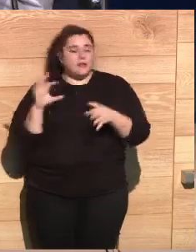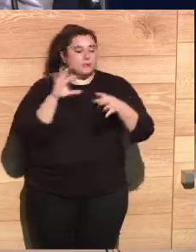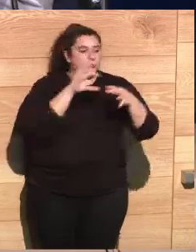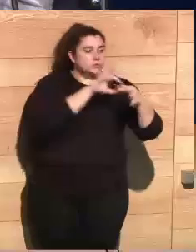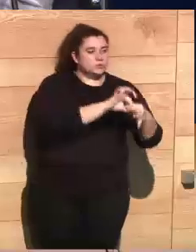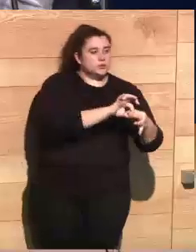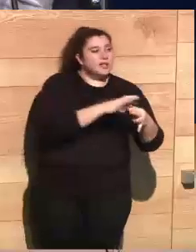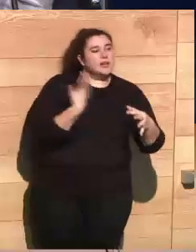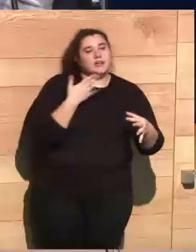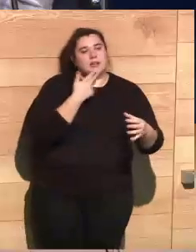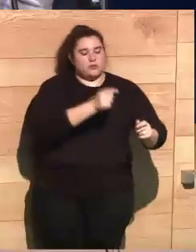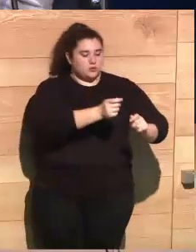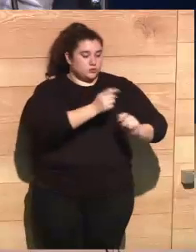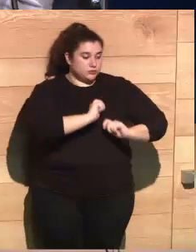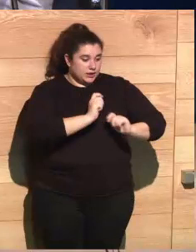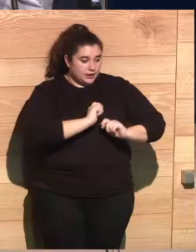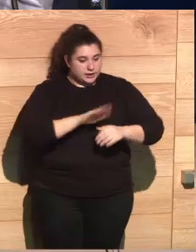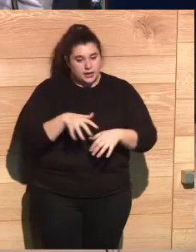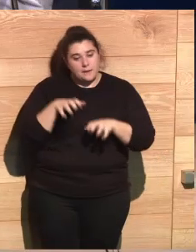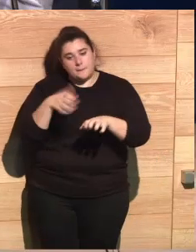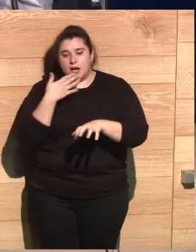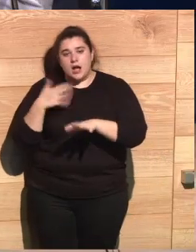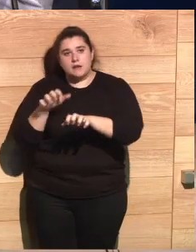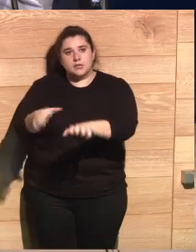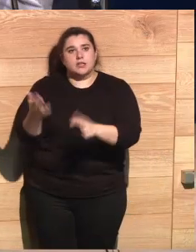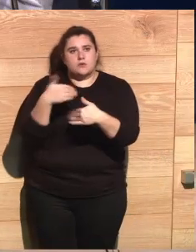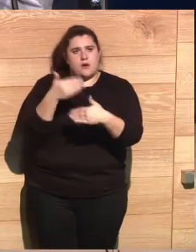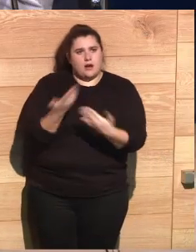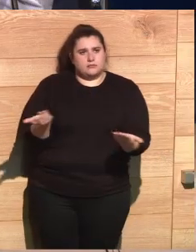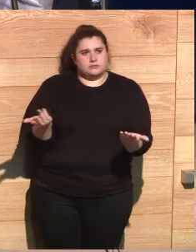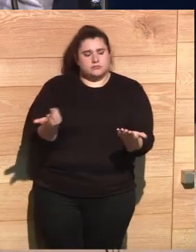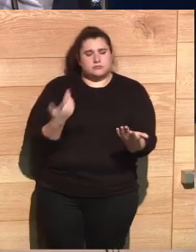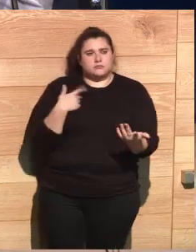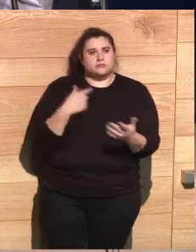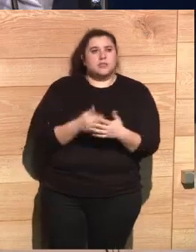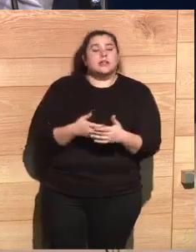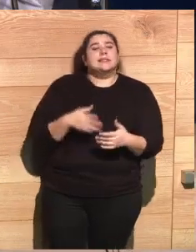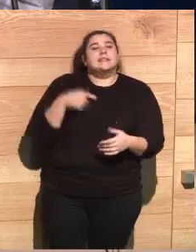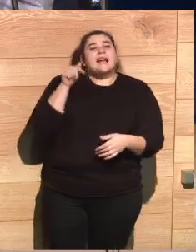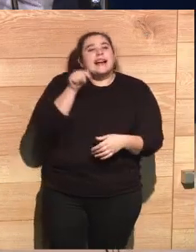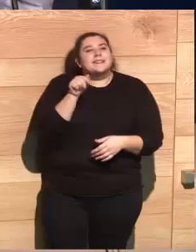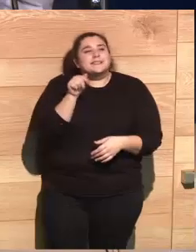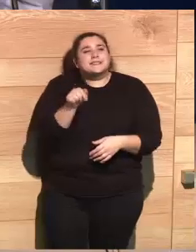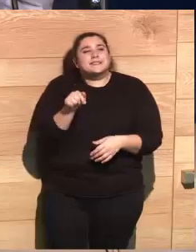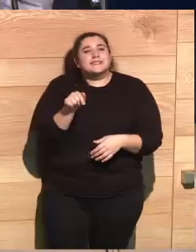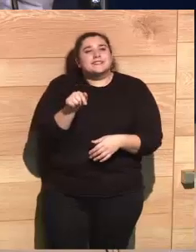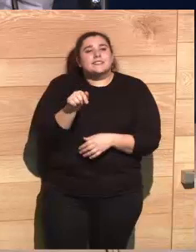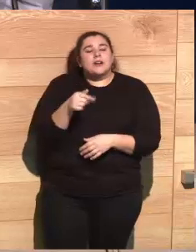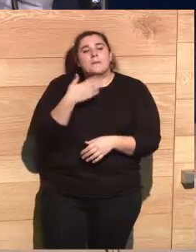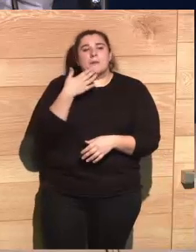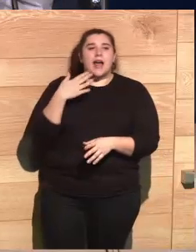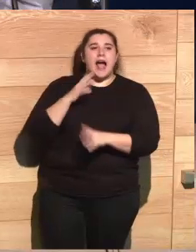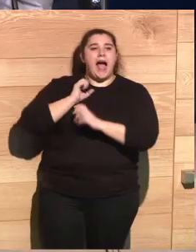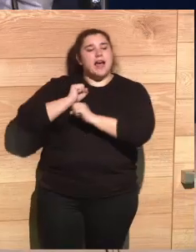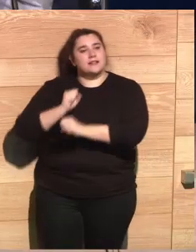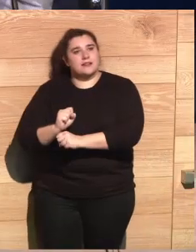con lo que recibías del juego, con lo cual no había nada que aprender. Entonces, esto se puede considerar que es un juego que lo que quiere es generar una adicción,